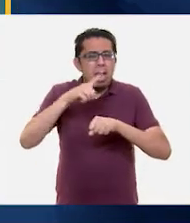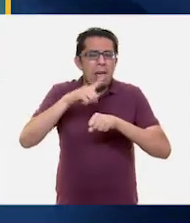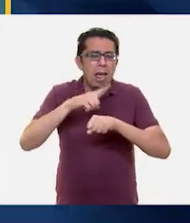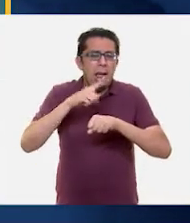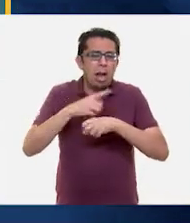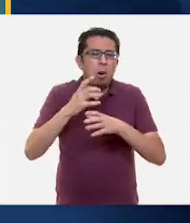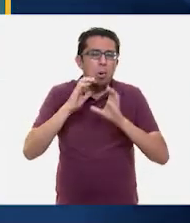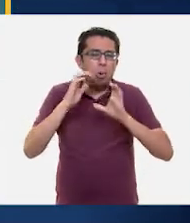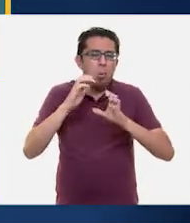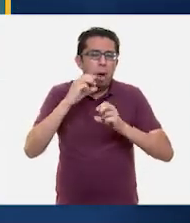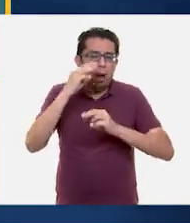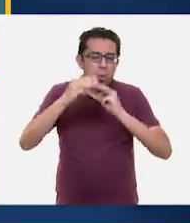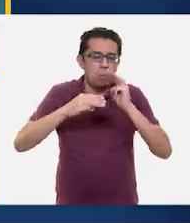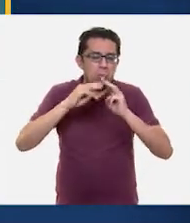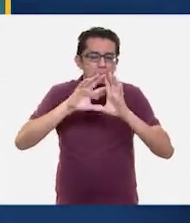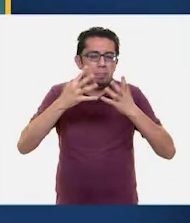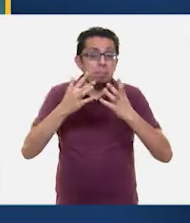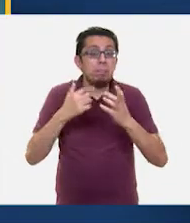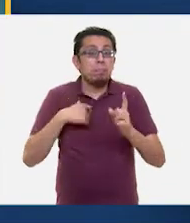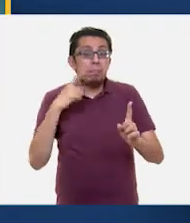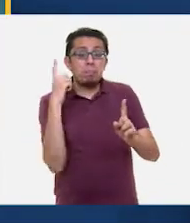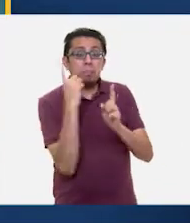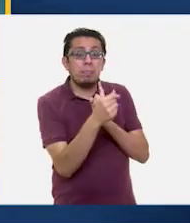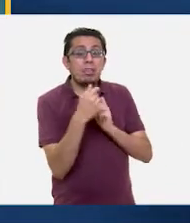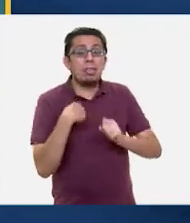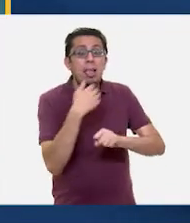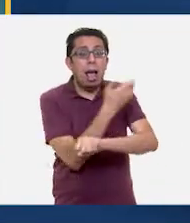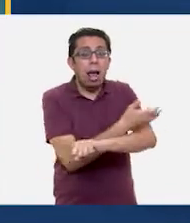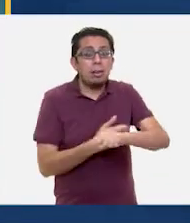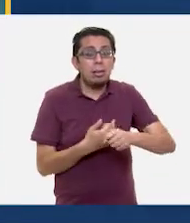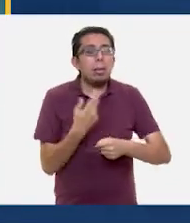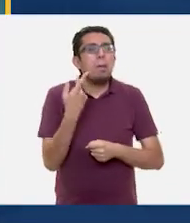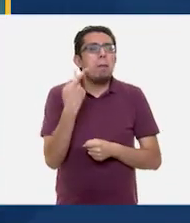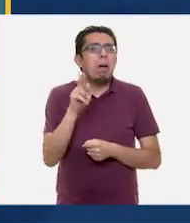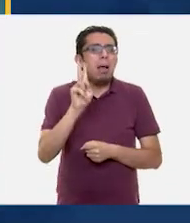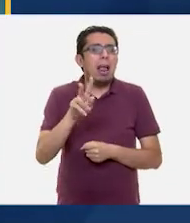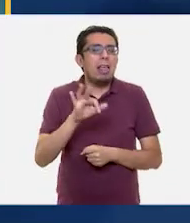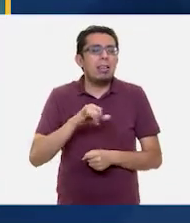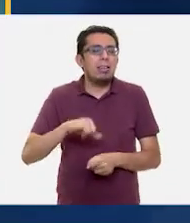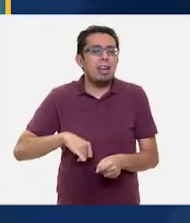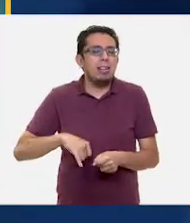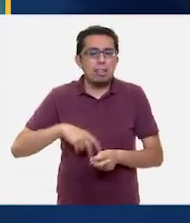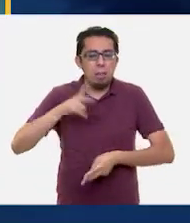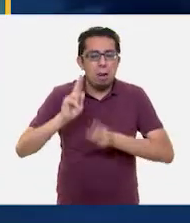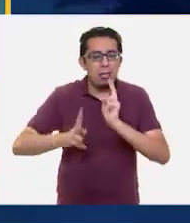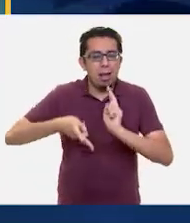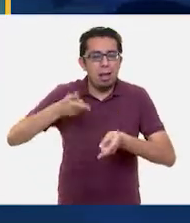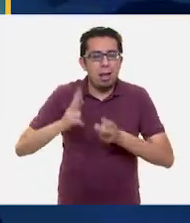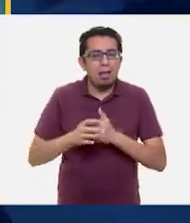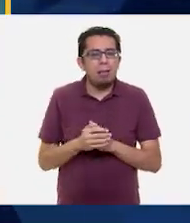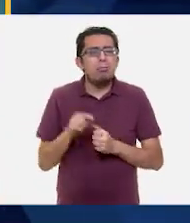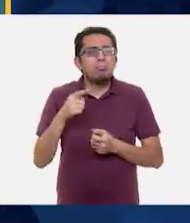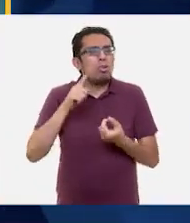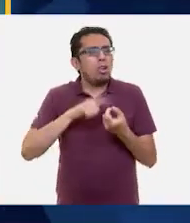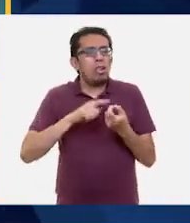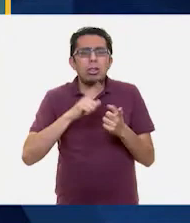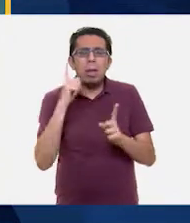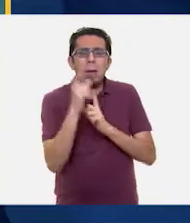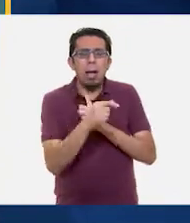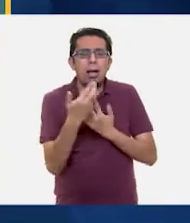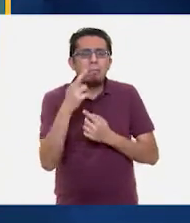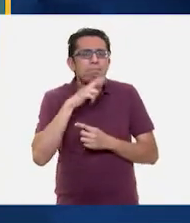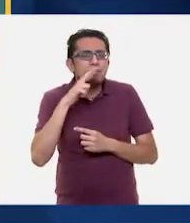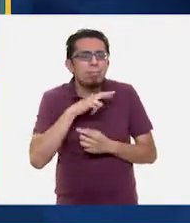tierra. Ay, ya me voy, Cupertino. Se me hace tarde, pero estuvo muy interesante la plática. ¿Y a dónde vas con tanta